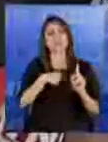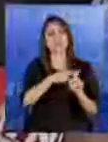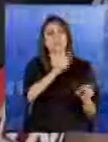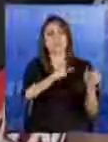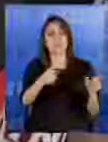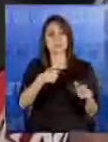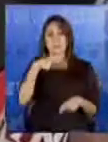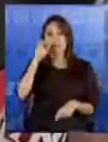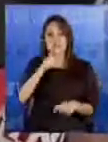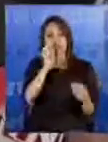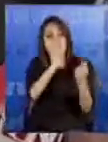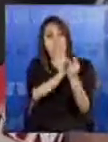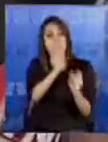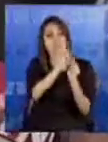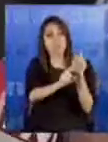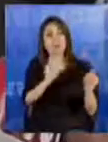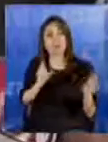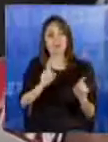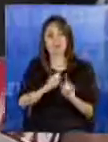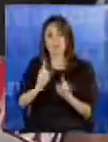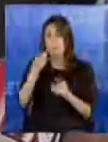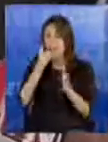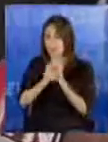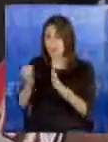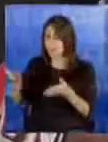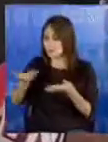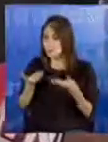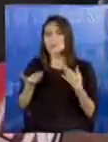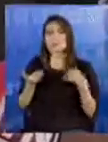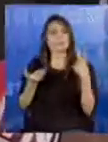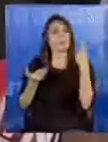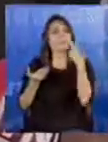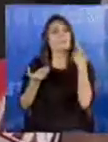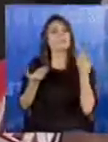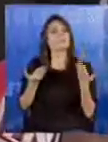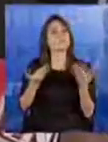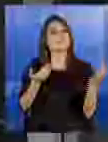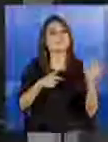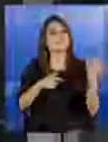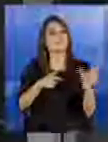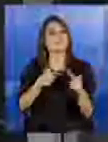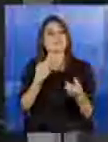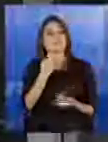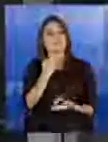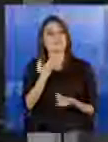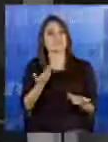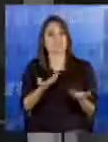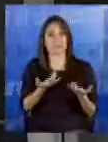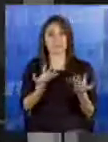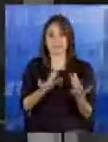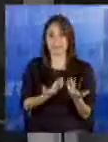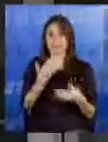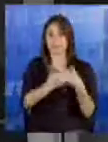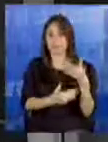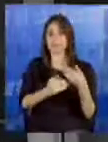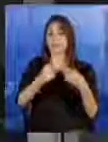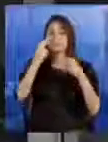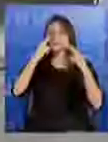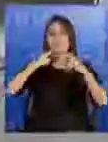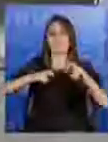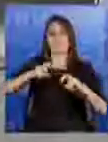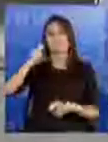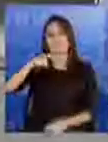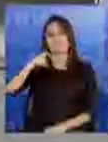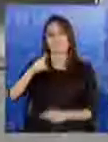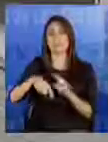que preguntarle a esos funcionarios qué dicen al respecto, es decir, lo menos que podemos hacer es eso, ¿no? Quienes también ampliarán el proceso de investigación son los integrantes